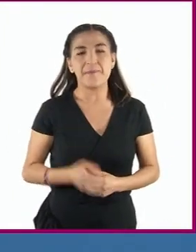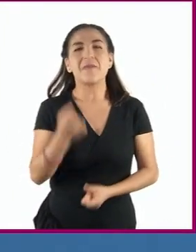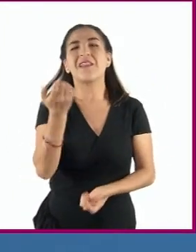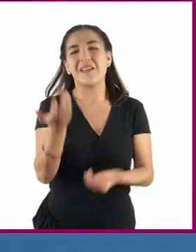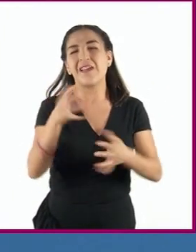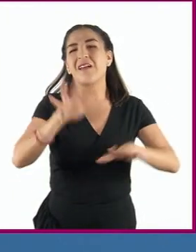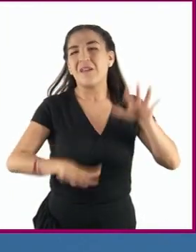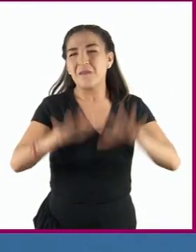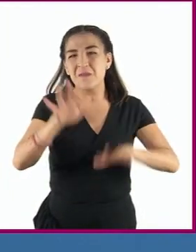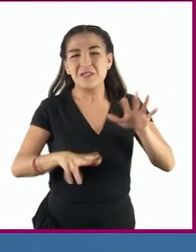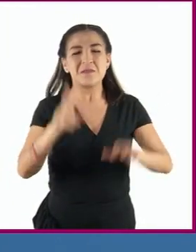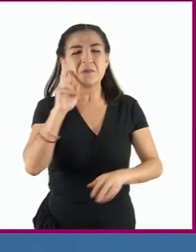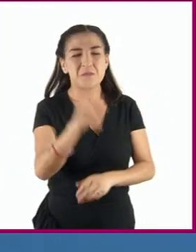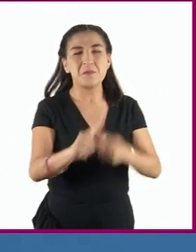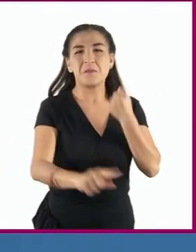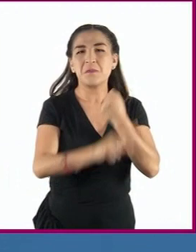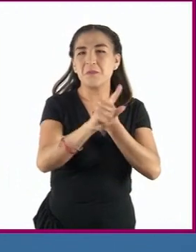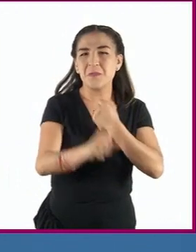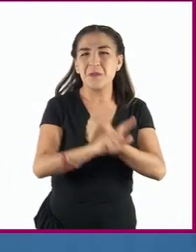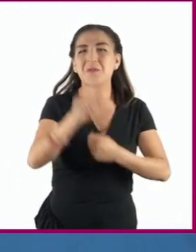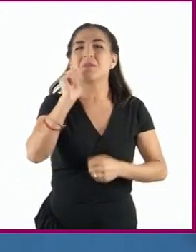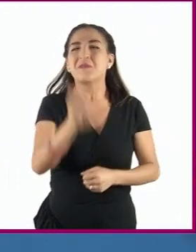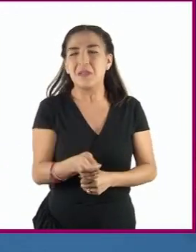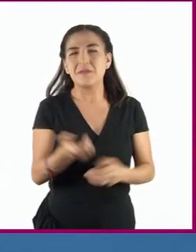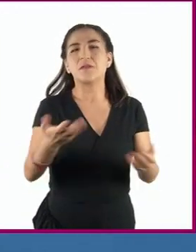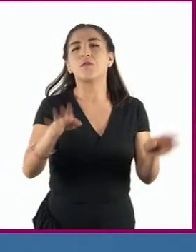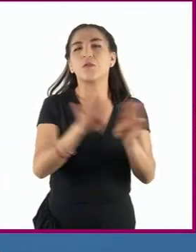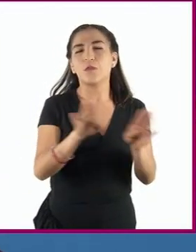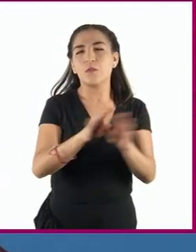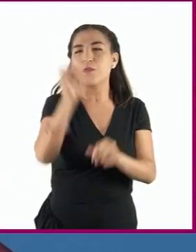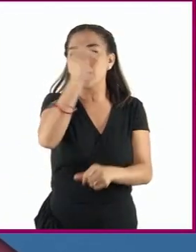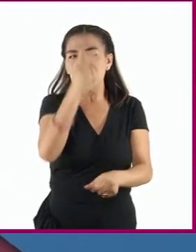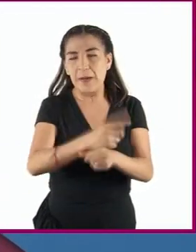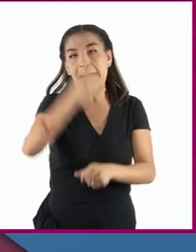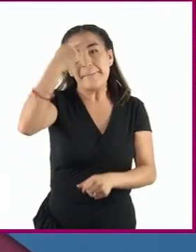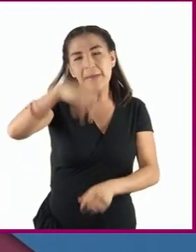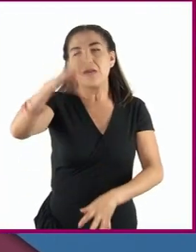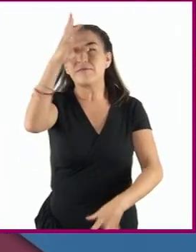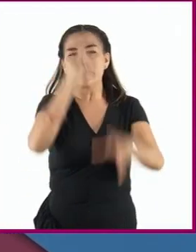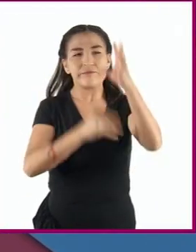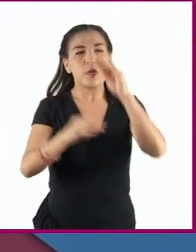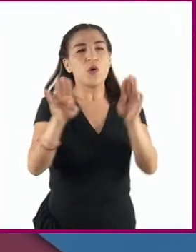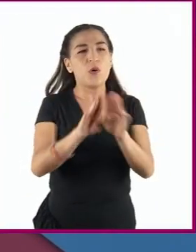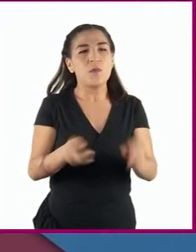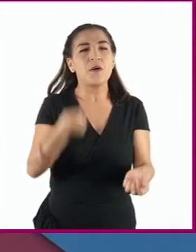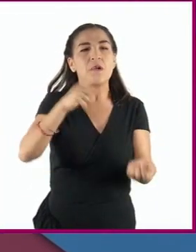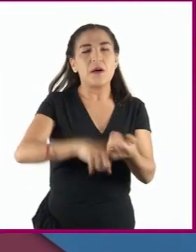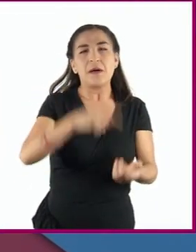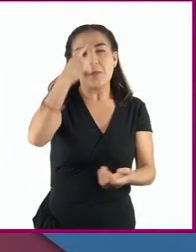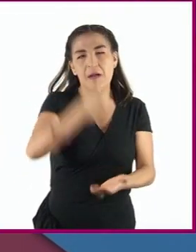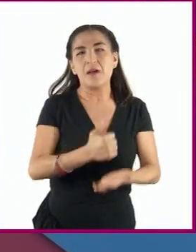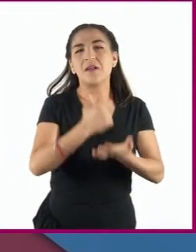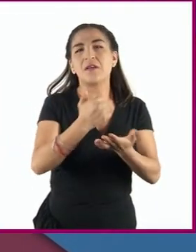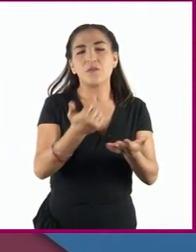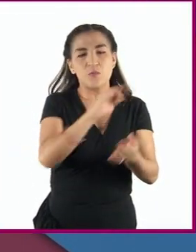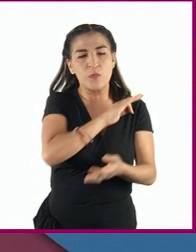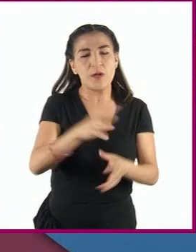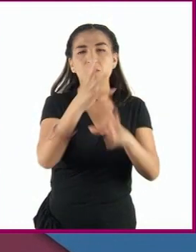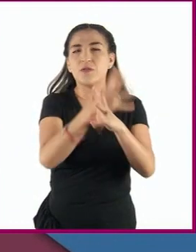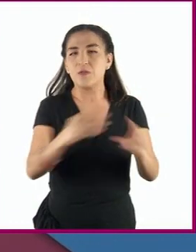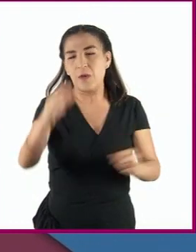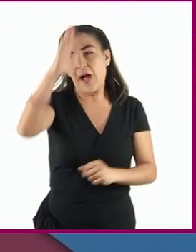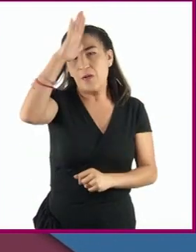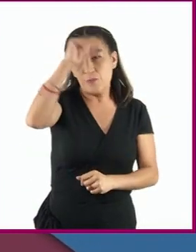situaciones, los conflictos representan una oportunidad para aprender a intervenir y llegar a un acuerdo y a una